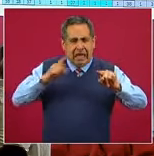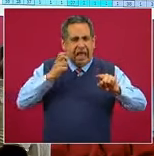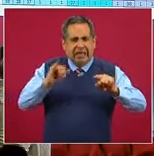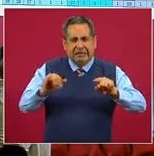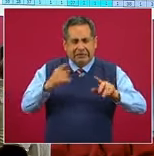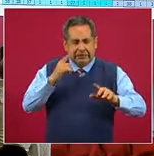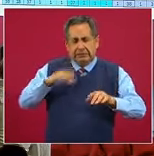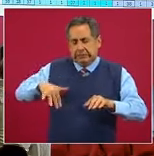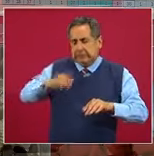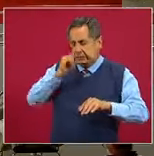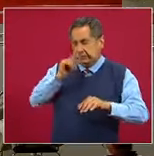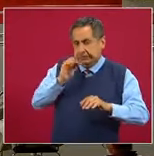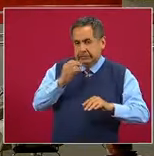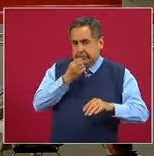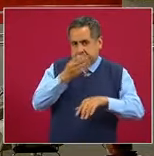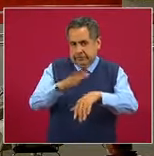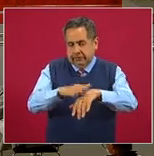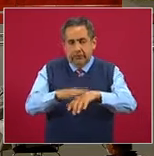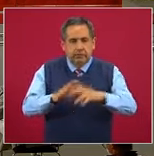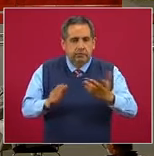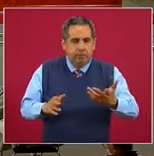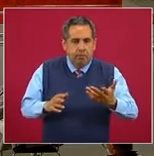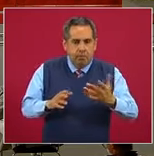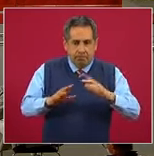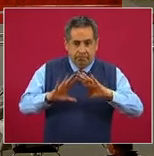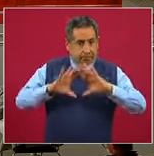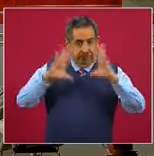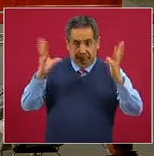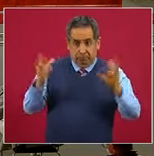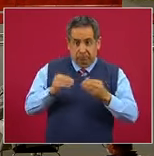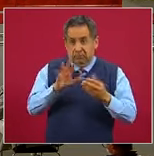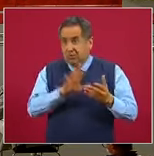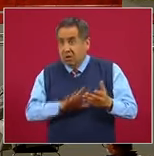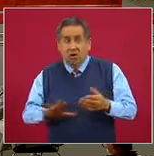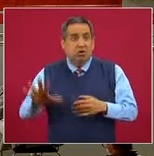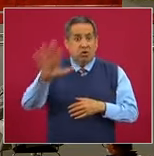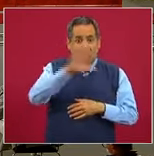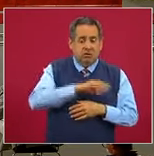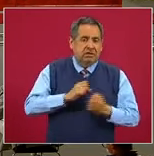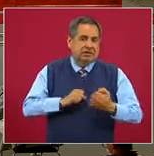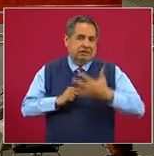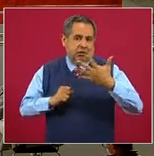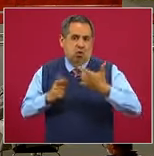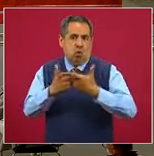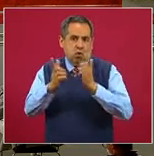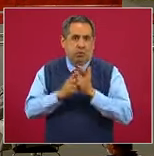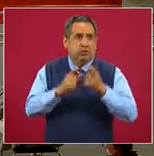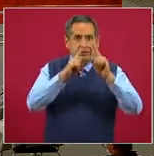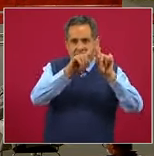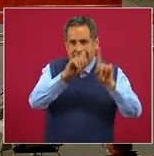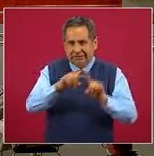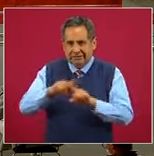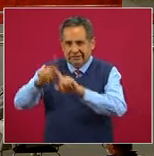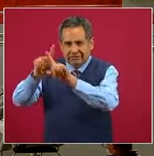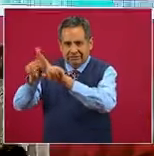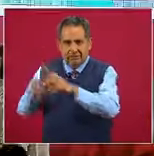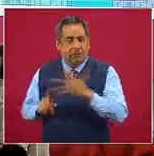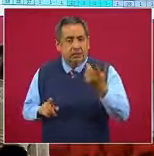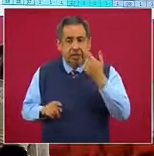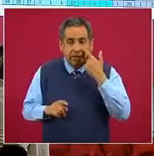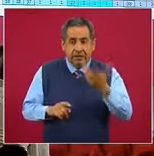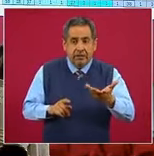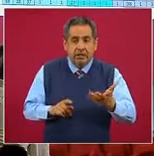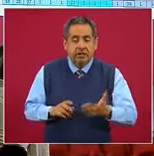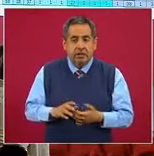Omití decir esto, perdón. Están prácticamente todos los estados de la República. Acá están. Hemos encontrado